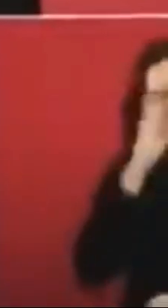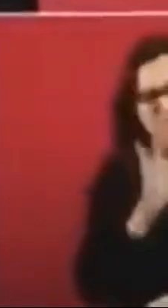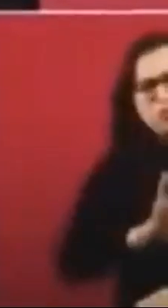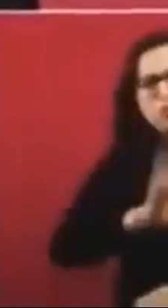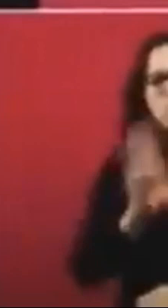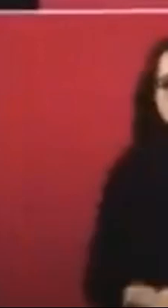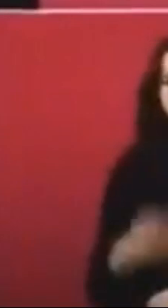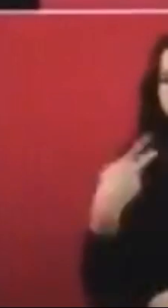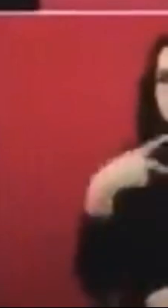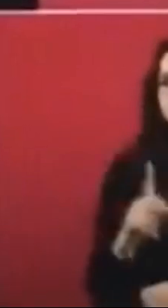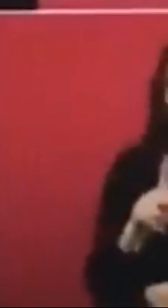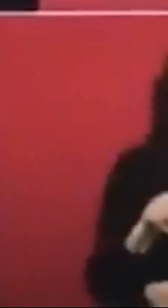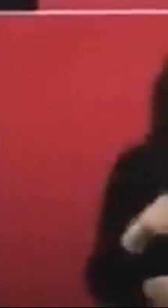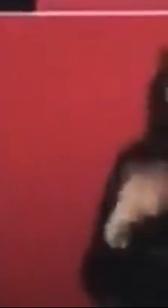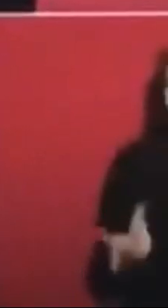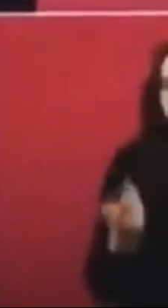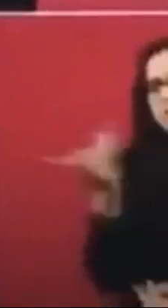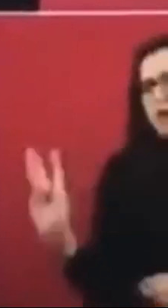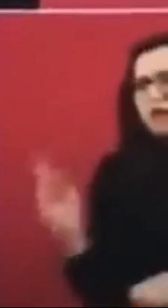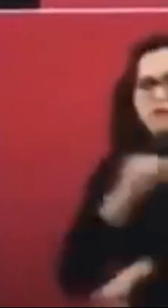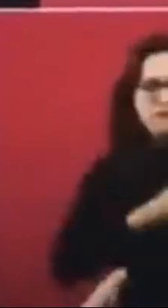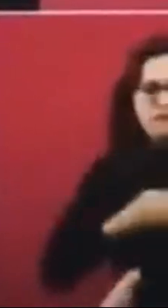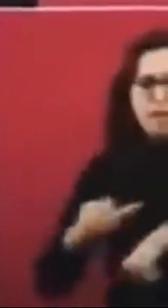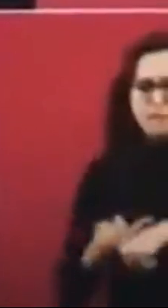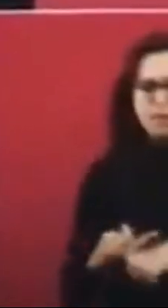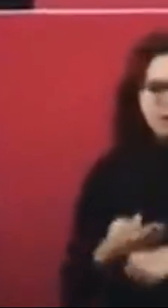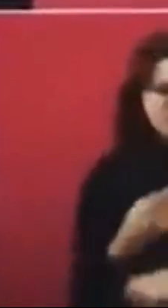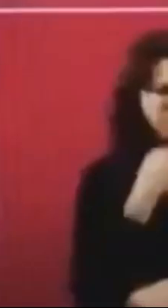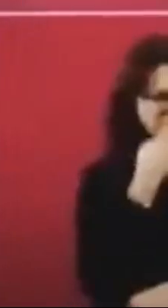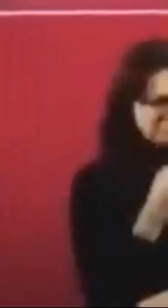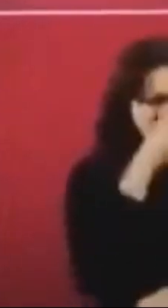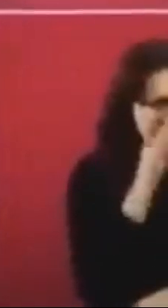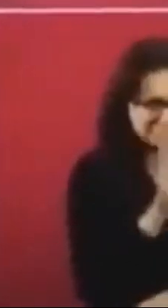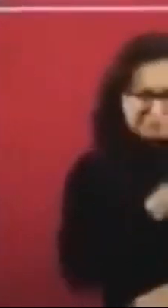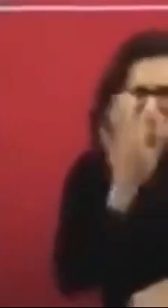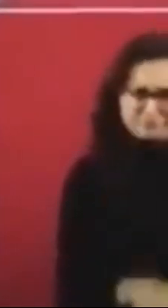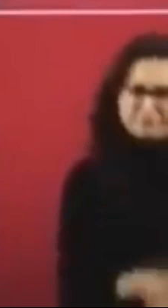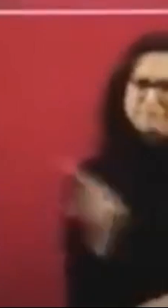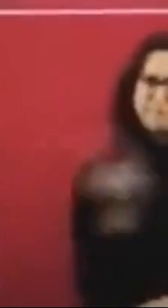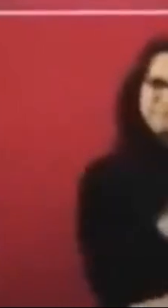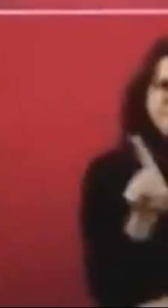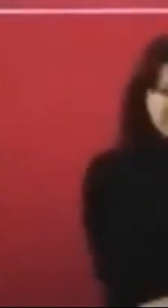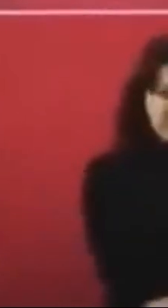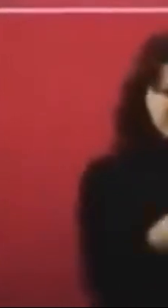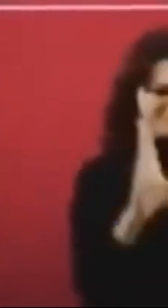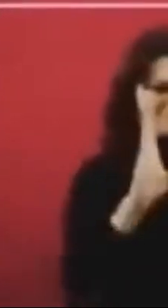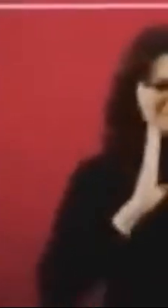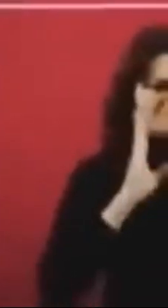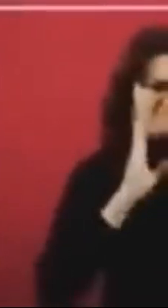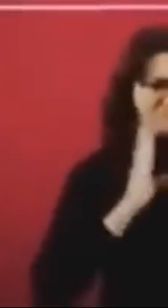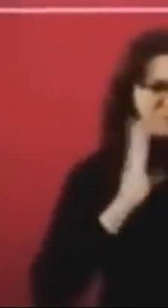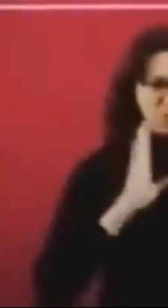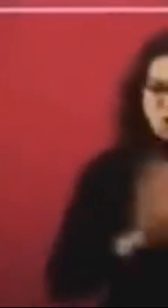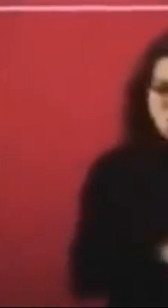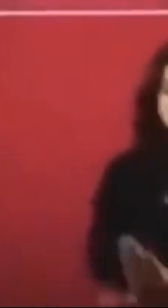fue atacada por un grupo de elementos del ejército mexicano que incurrieron en violación y agravio a